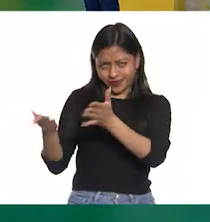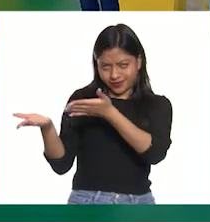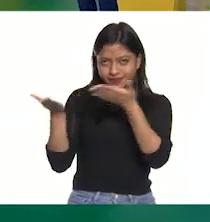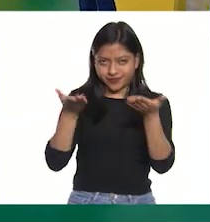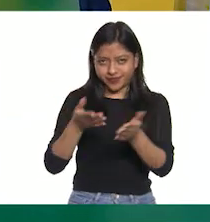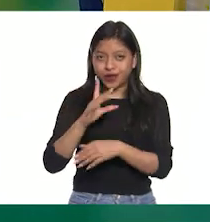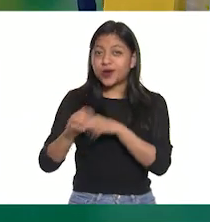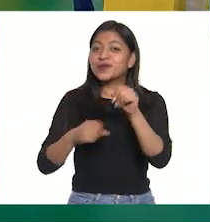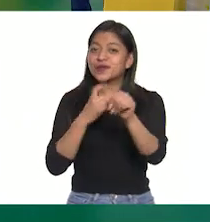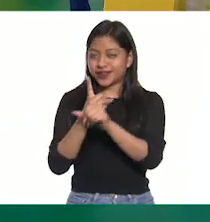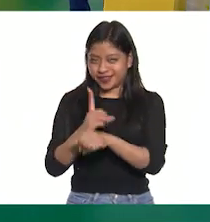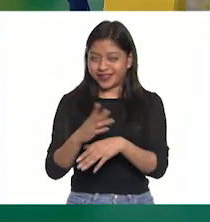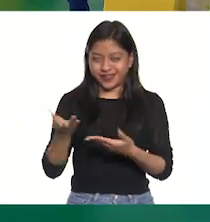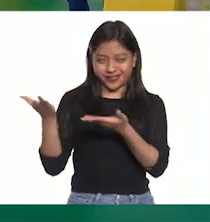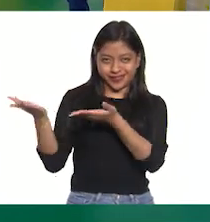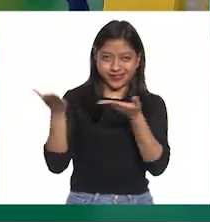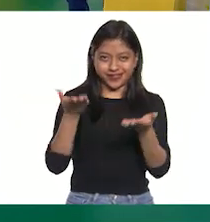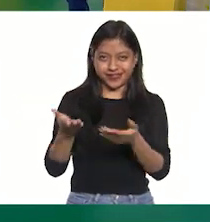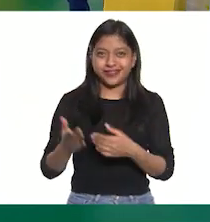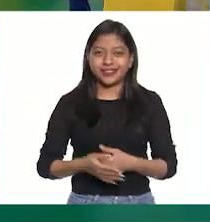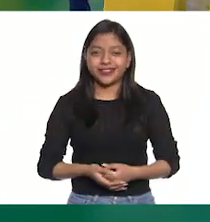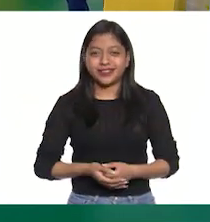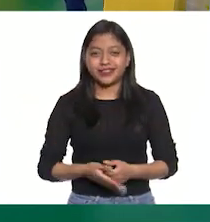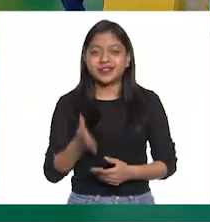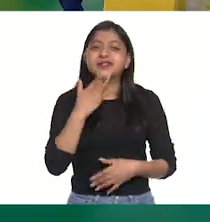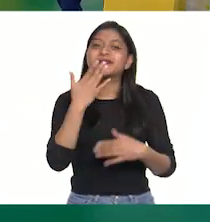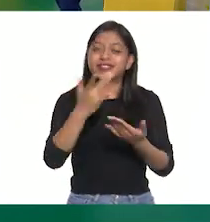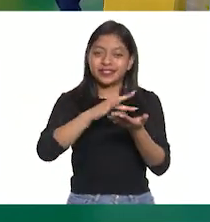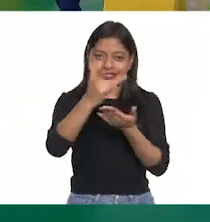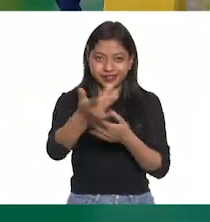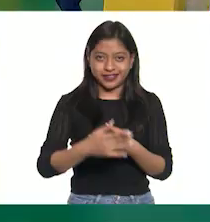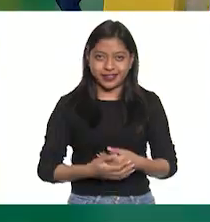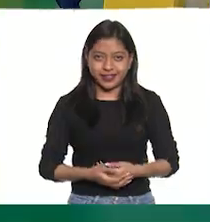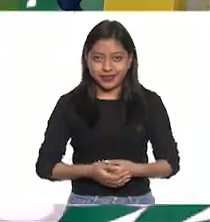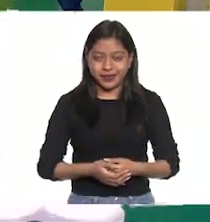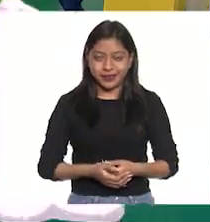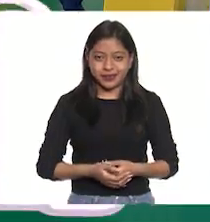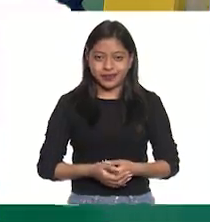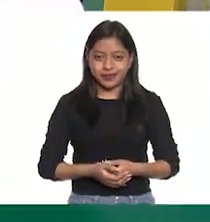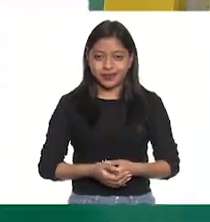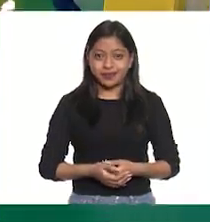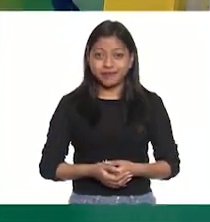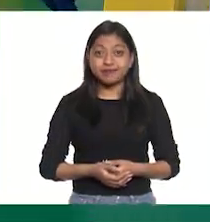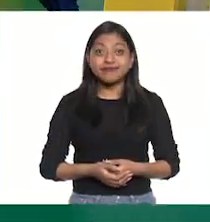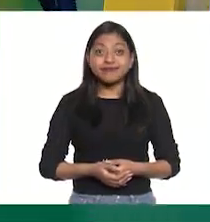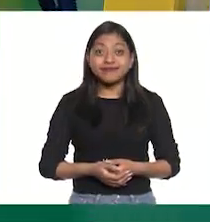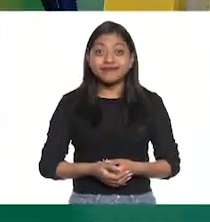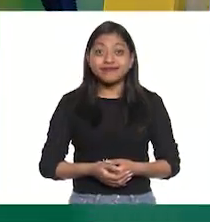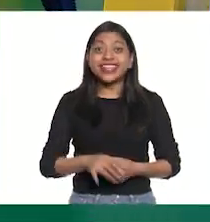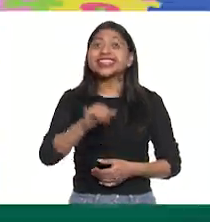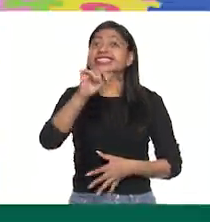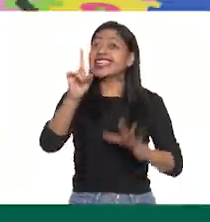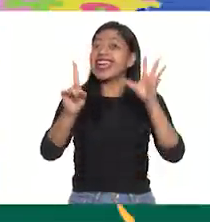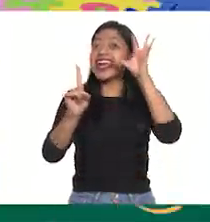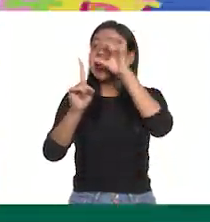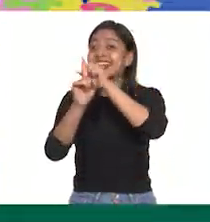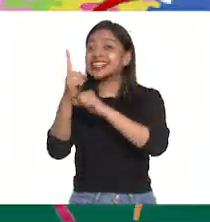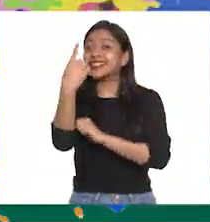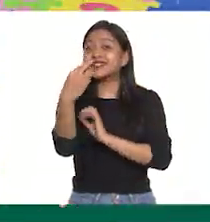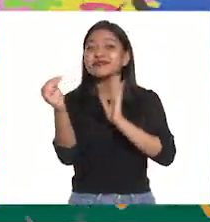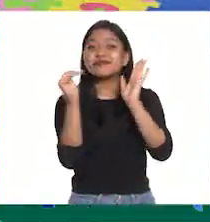oportunidad. Otra oportunidad. Okay. Muy bien, gracias. Voy a tirar entonces. ¡Llegué!